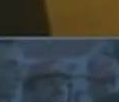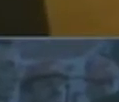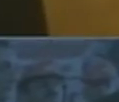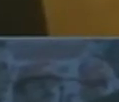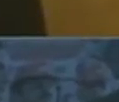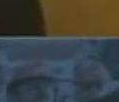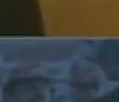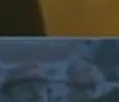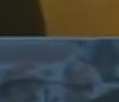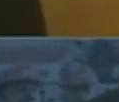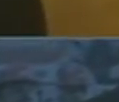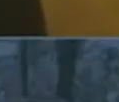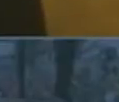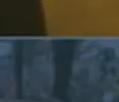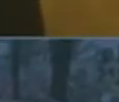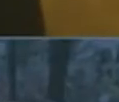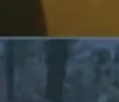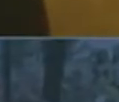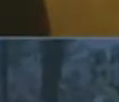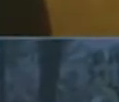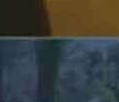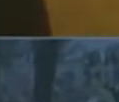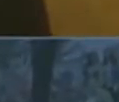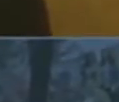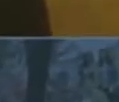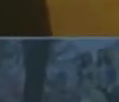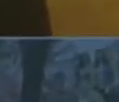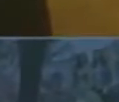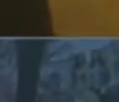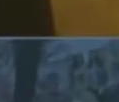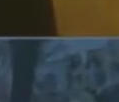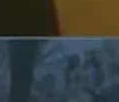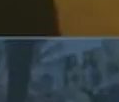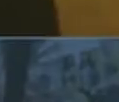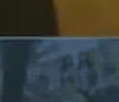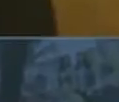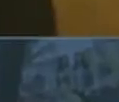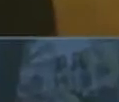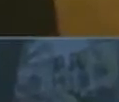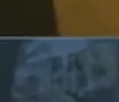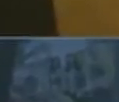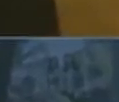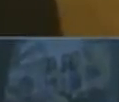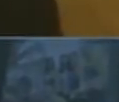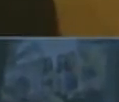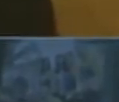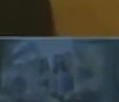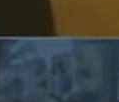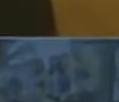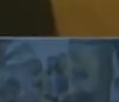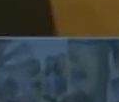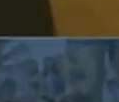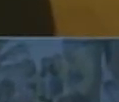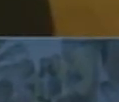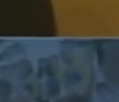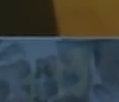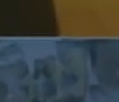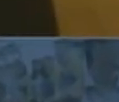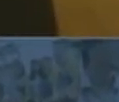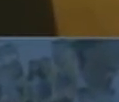Cualquier parecido con la realidad de algunos zombies que andan por ahí no es casualidad,